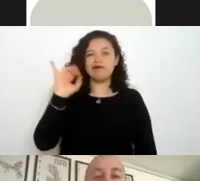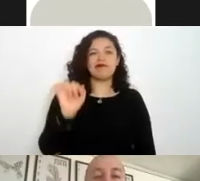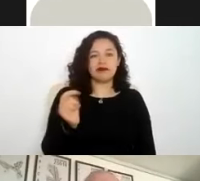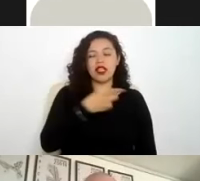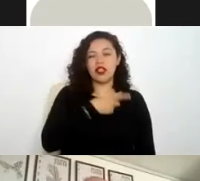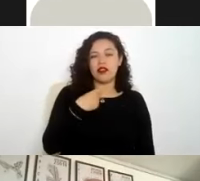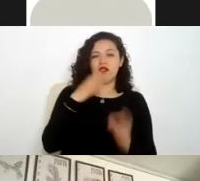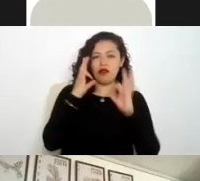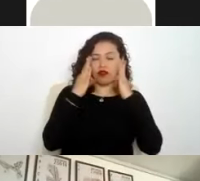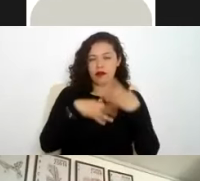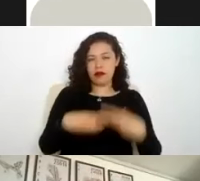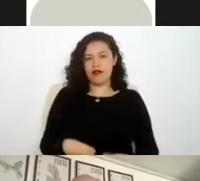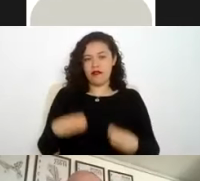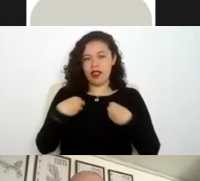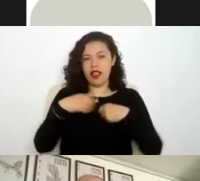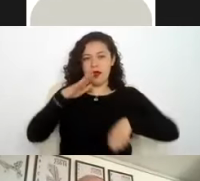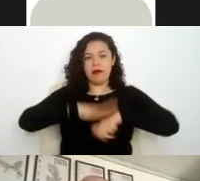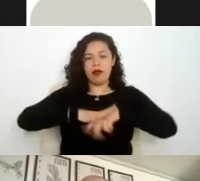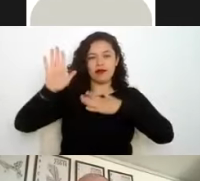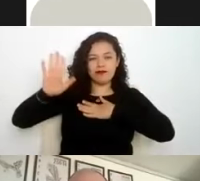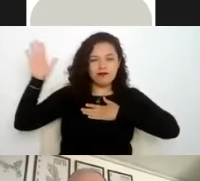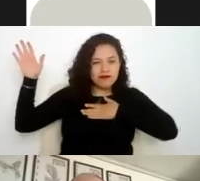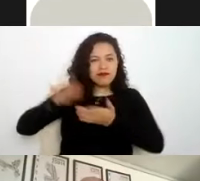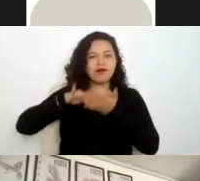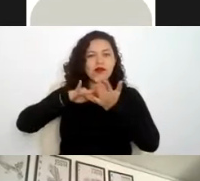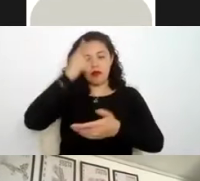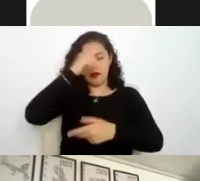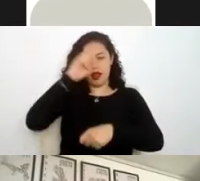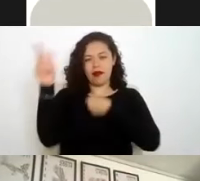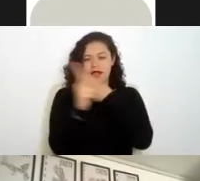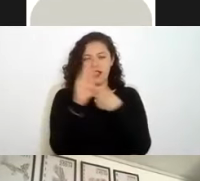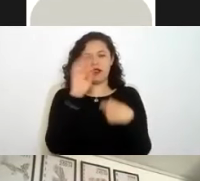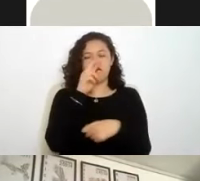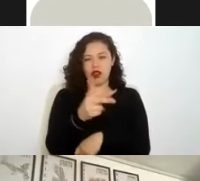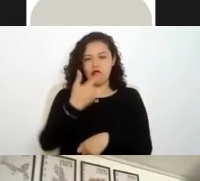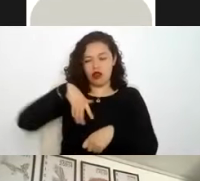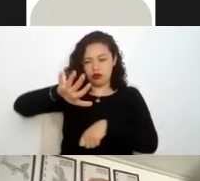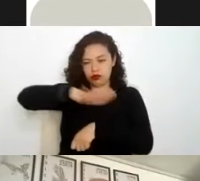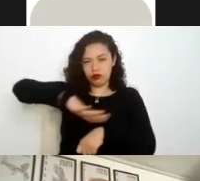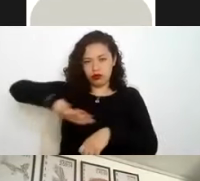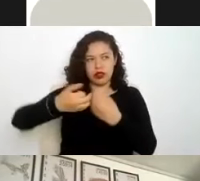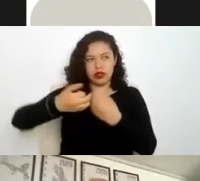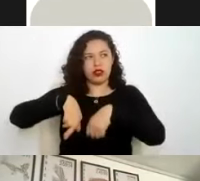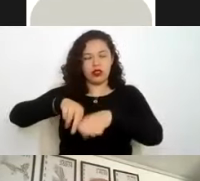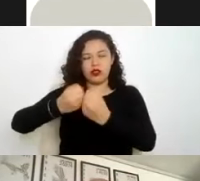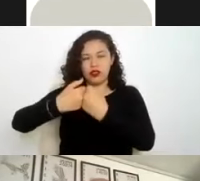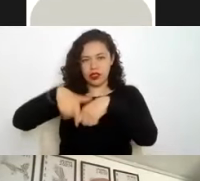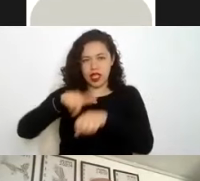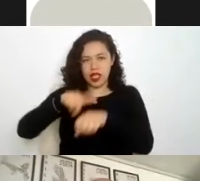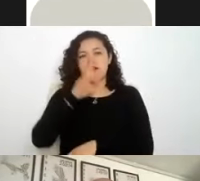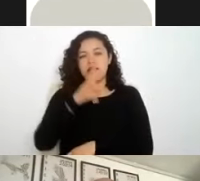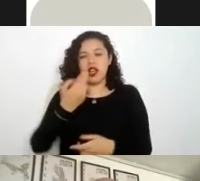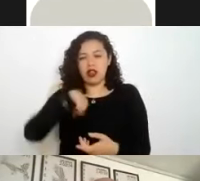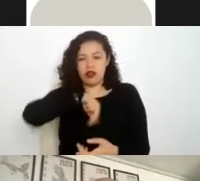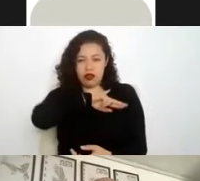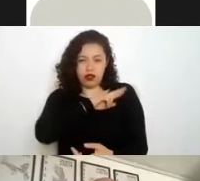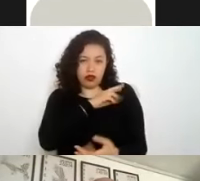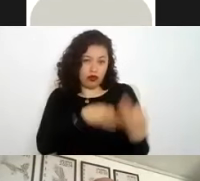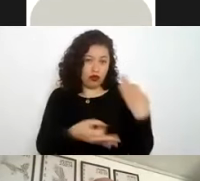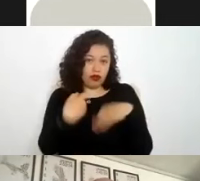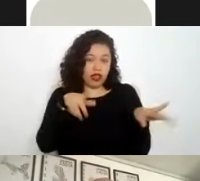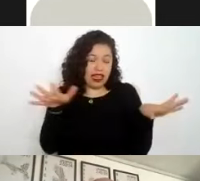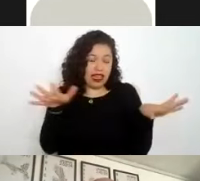vida mucho más altruista para ser un mejor país, una mejor sociedad y que pues, a todos nos implica generar un